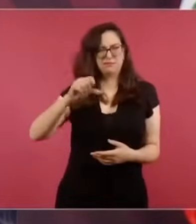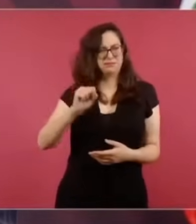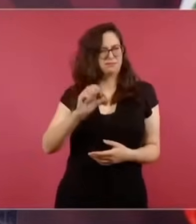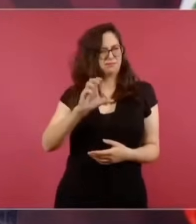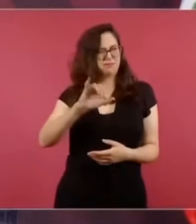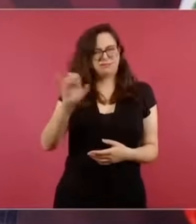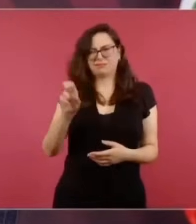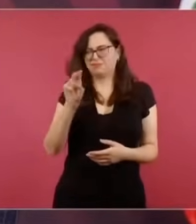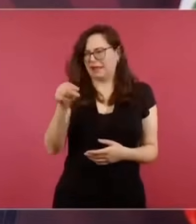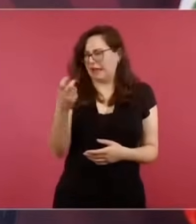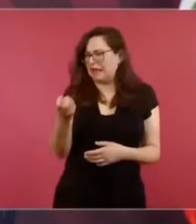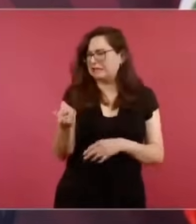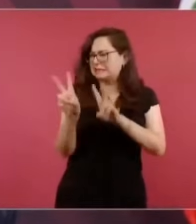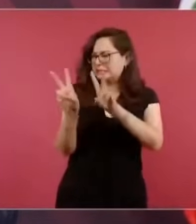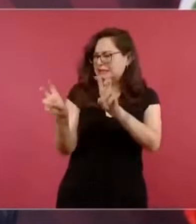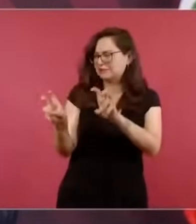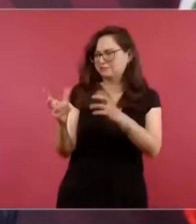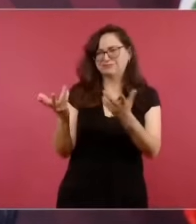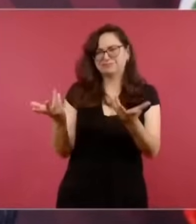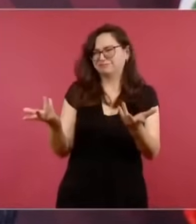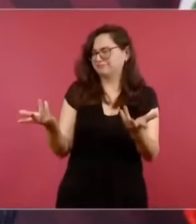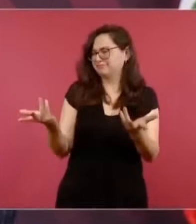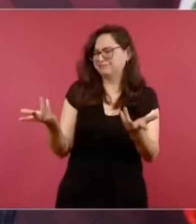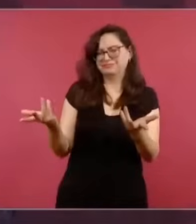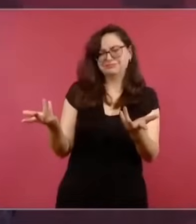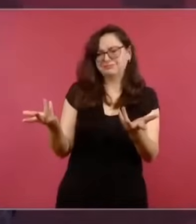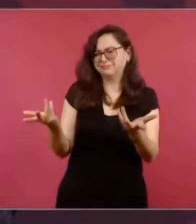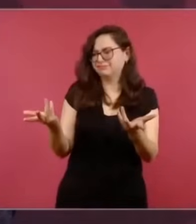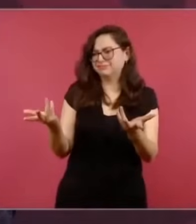no correspondía a la Corte